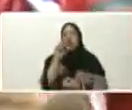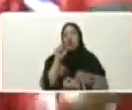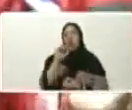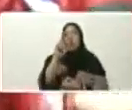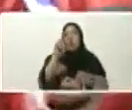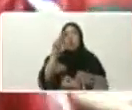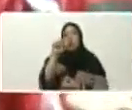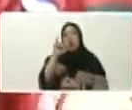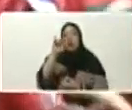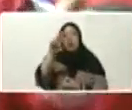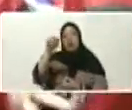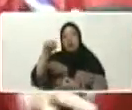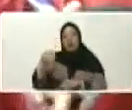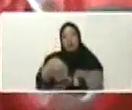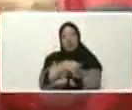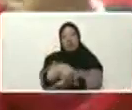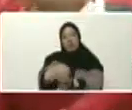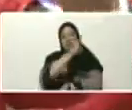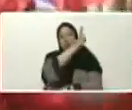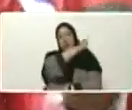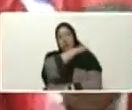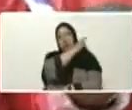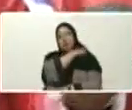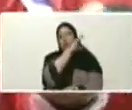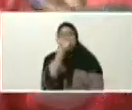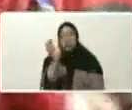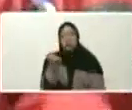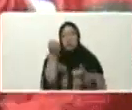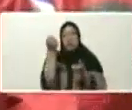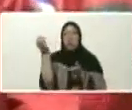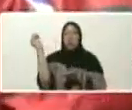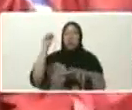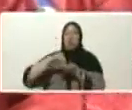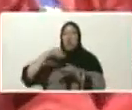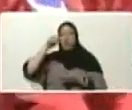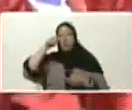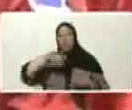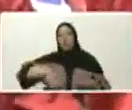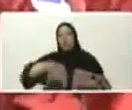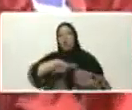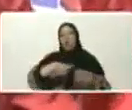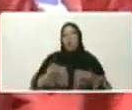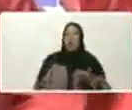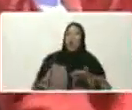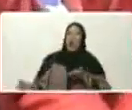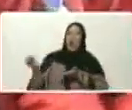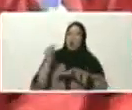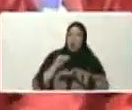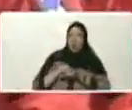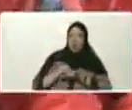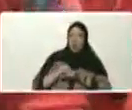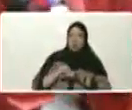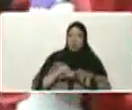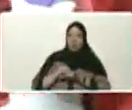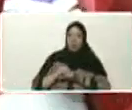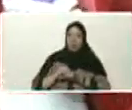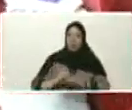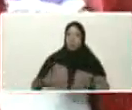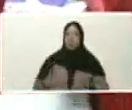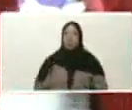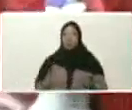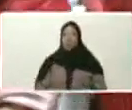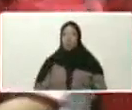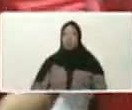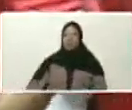Yo fui jefa de calle de CLA, ahora fui reelecta por mi pueblo. Y bueno, ahora con este